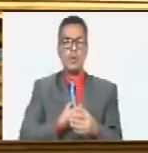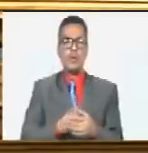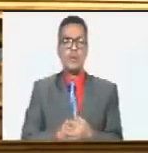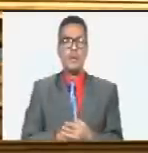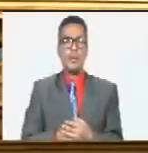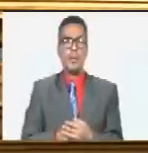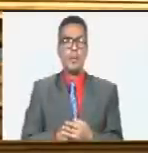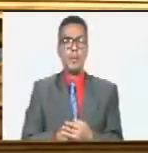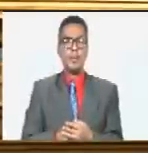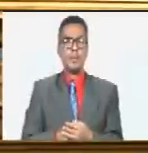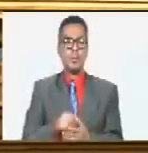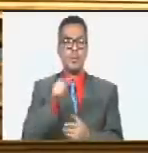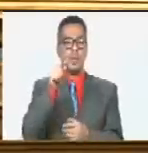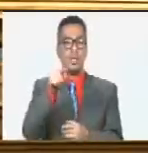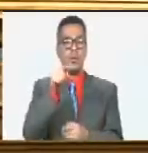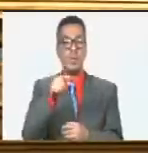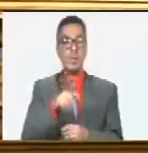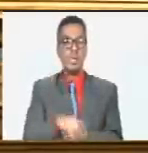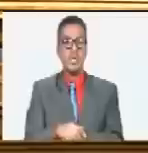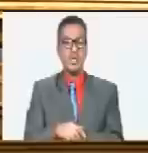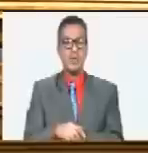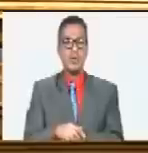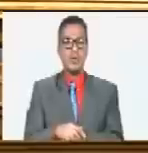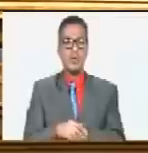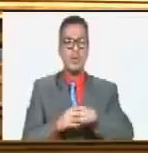Y desde ese nivel de basura